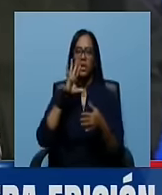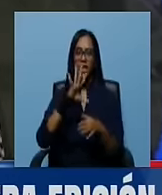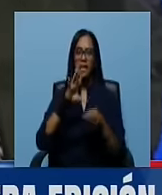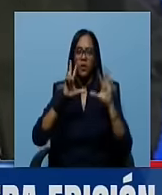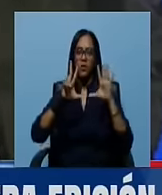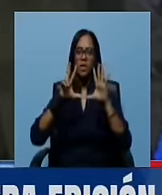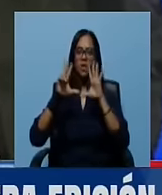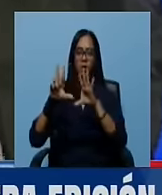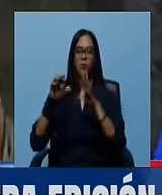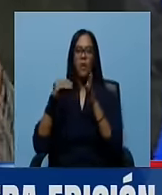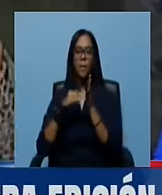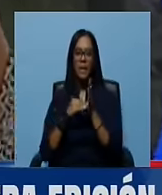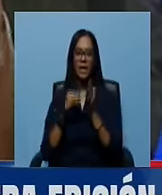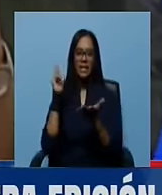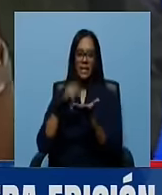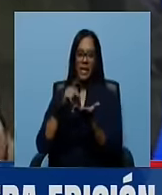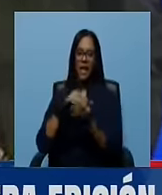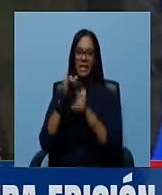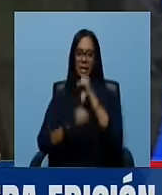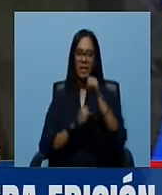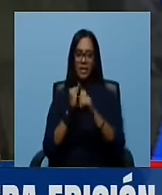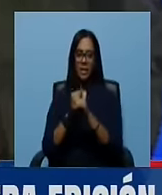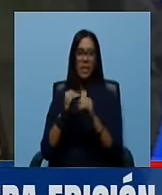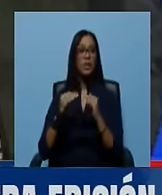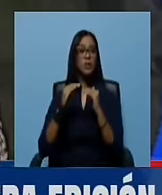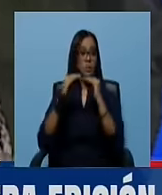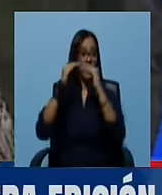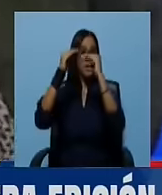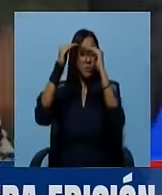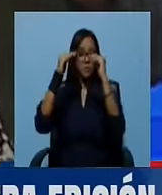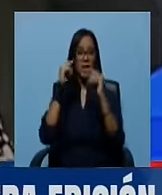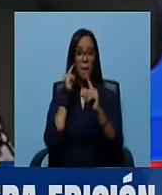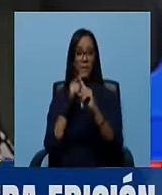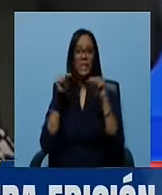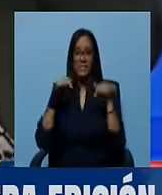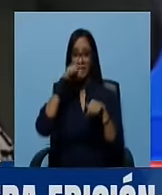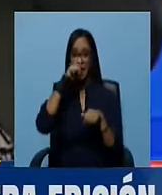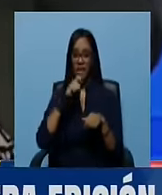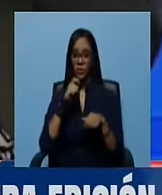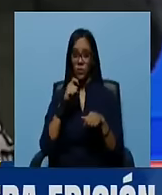1.588.000 llegadas internacionales, superando la meta de este año. El año...